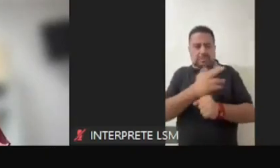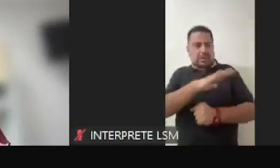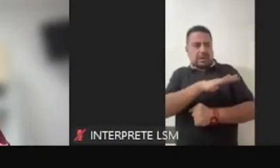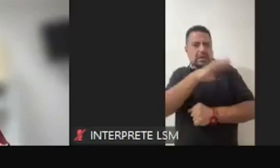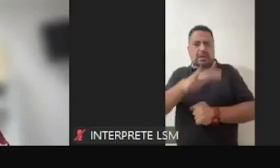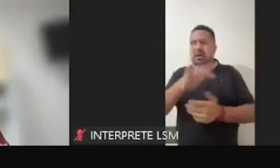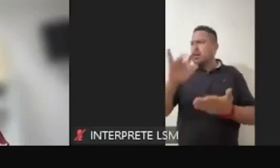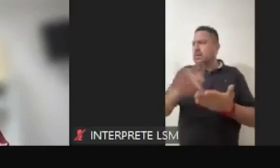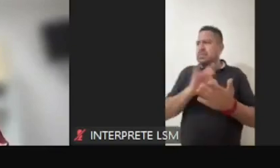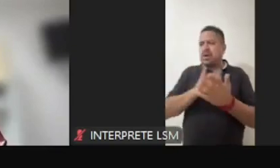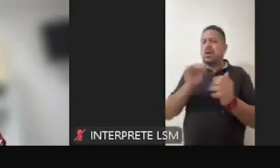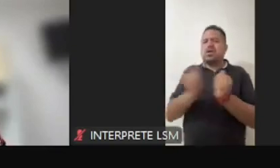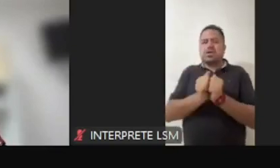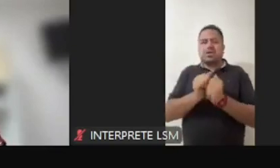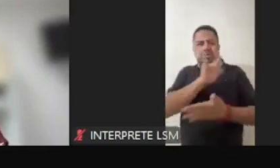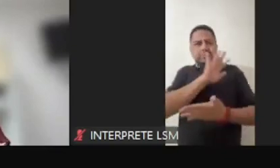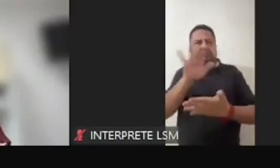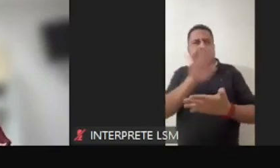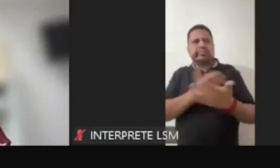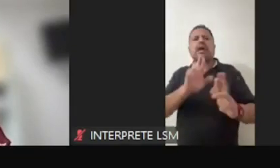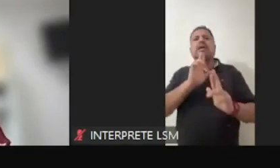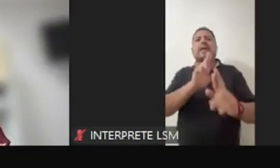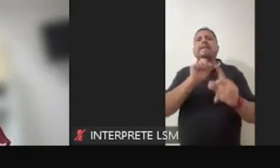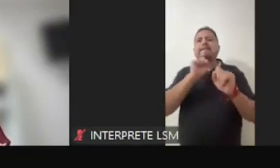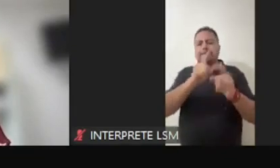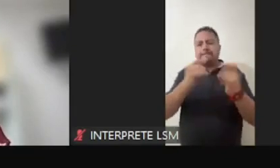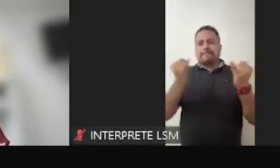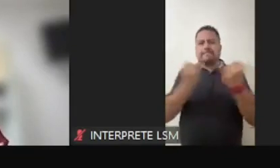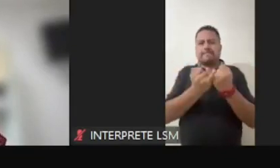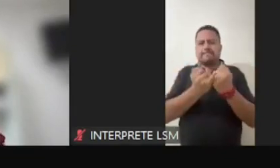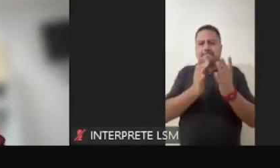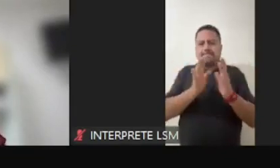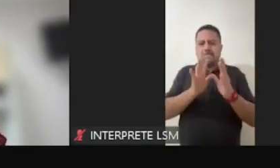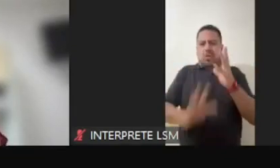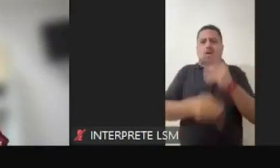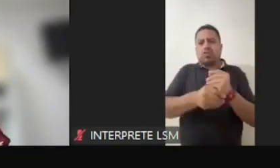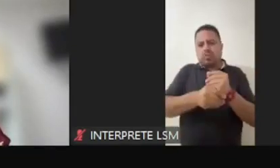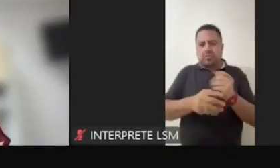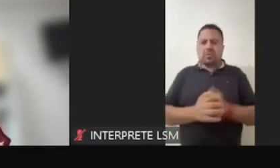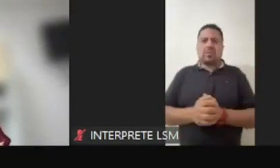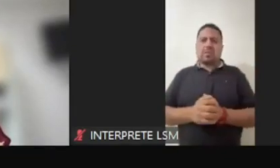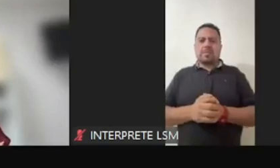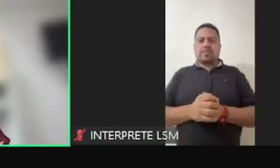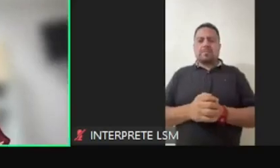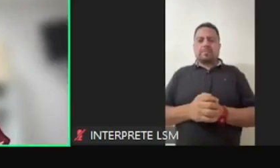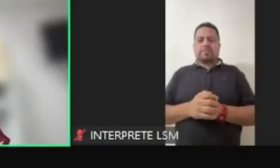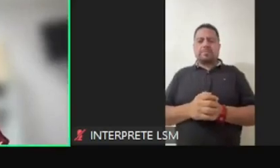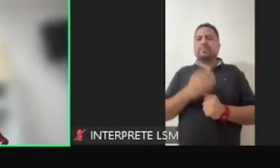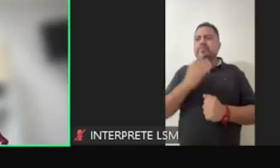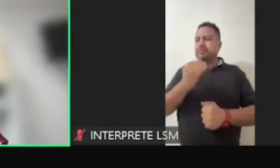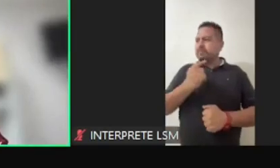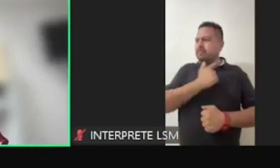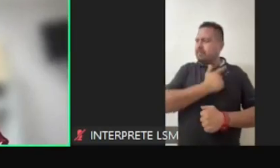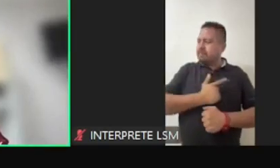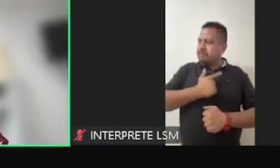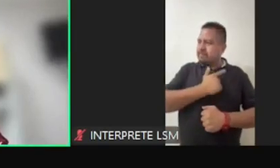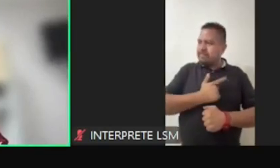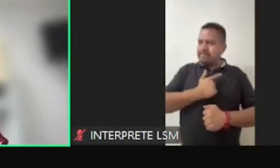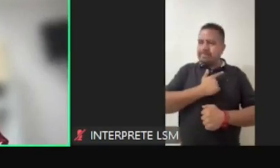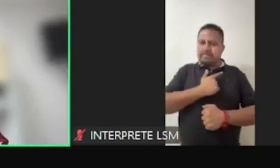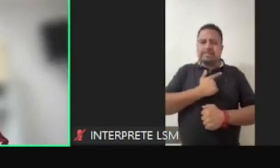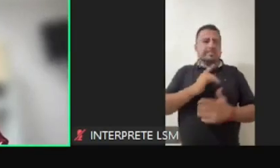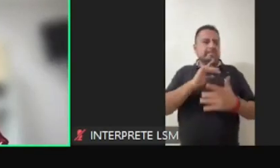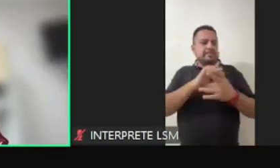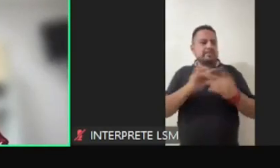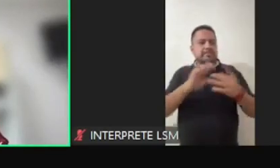nos apoye con las cuentas y resolutivos de los mismos de manera conjunta con gusto magistrada presidenta doy